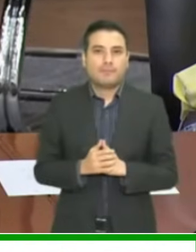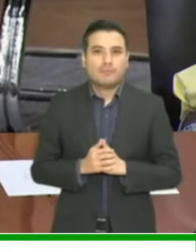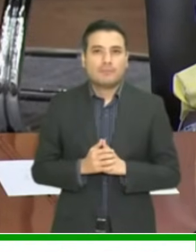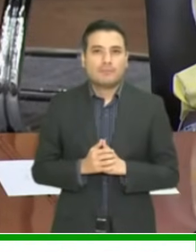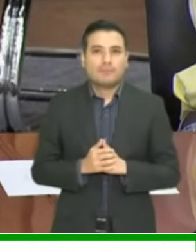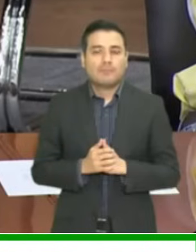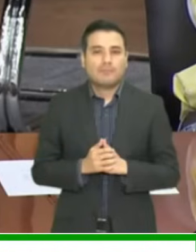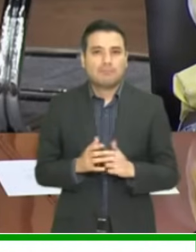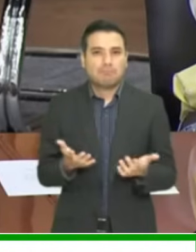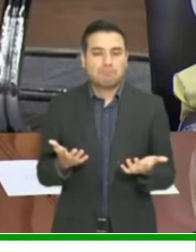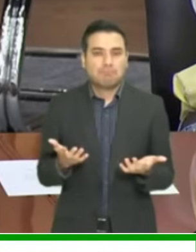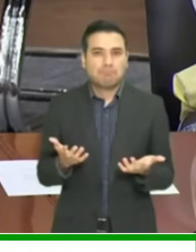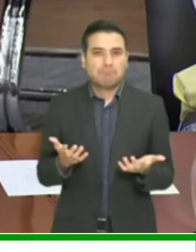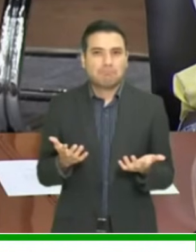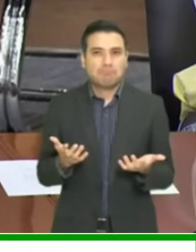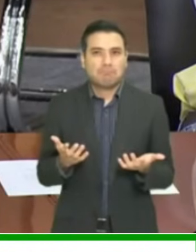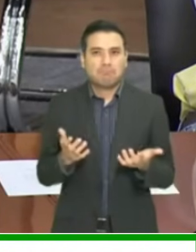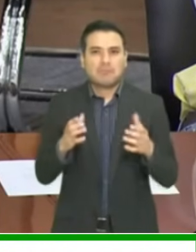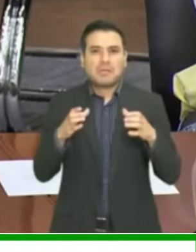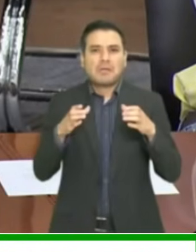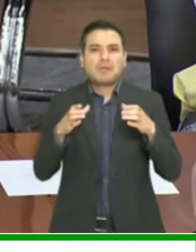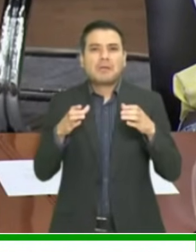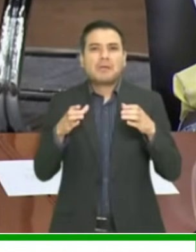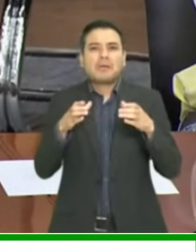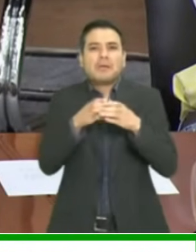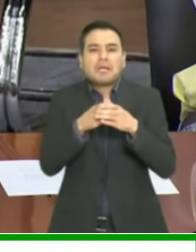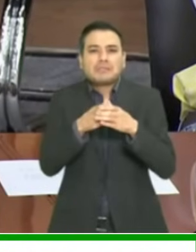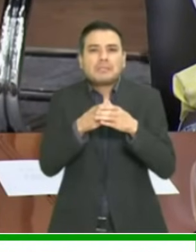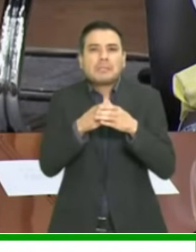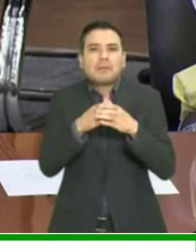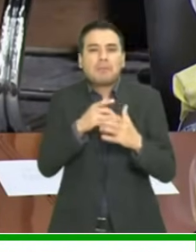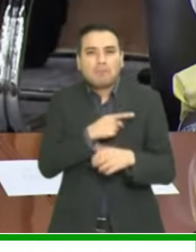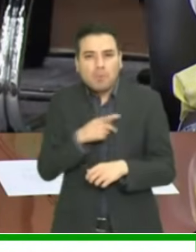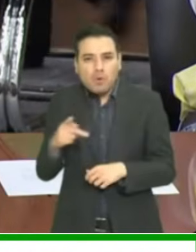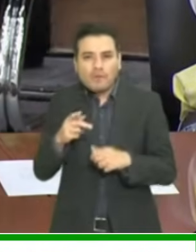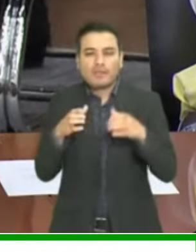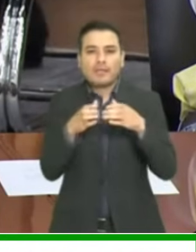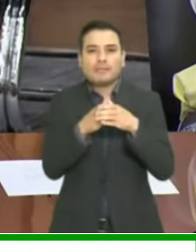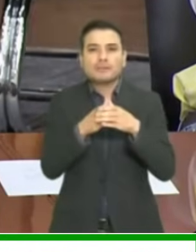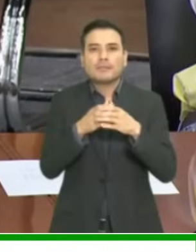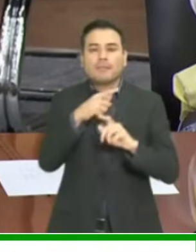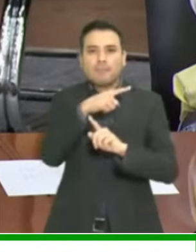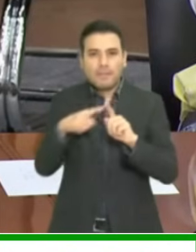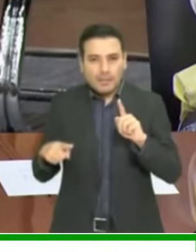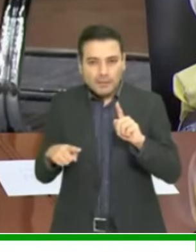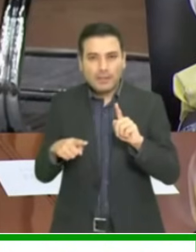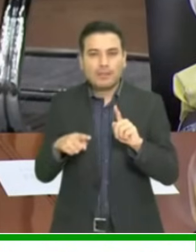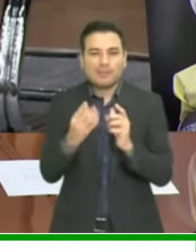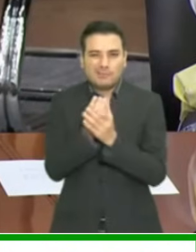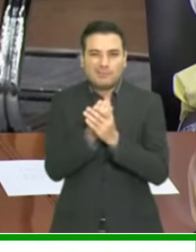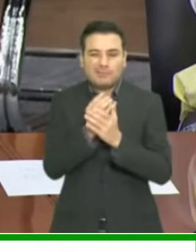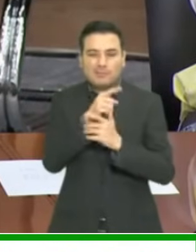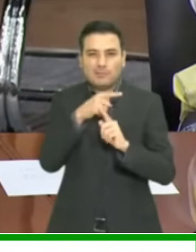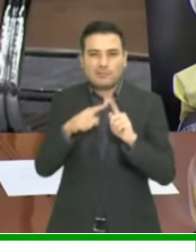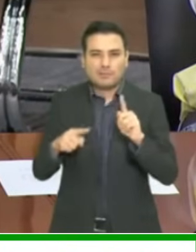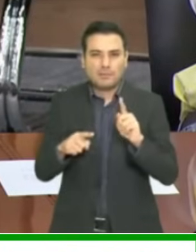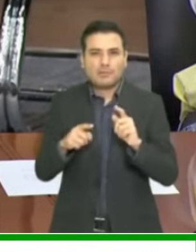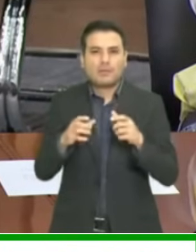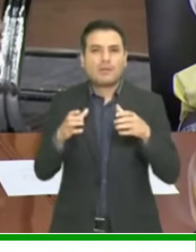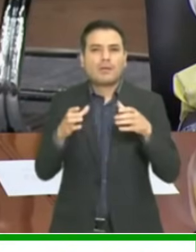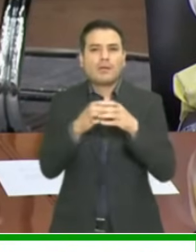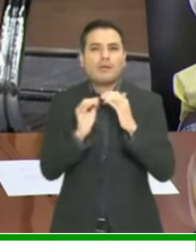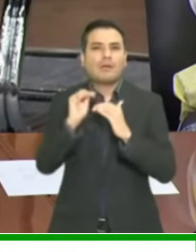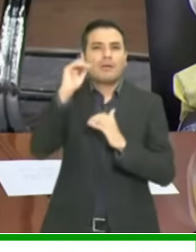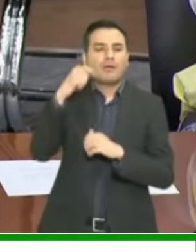Clase baja, clase media alta. En todos ganó Claudia Sheinbaum. Entonces también se